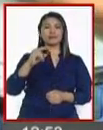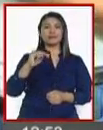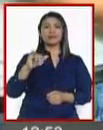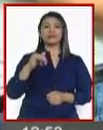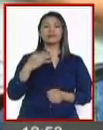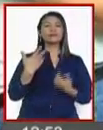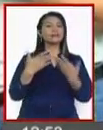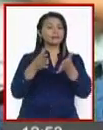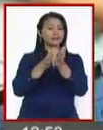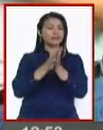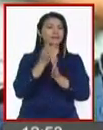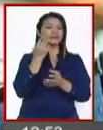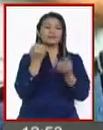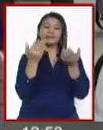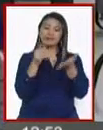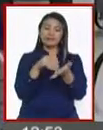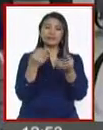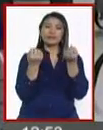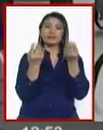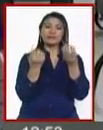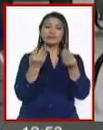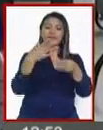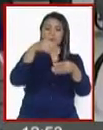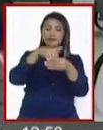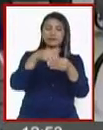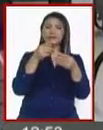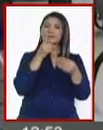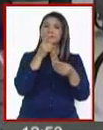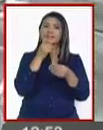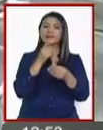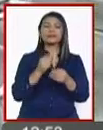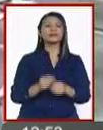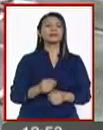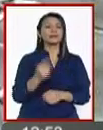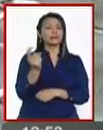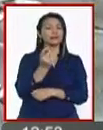próximas horas va a exigir un reconteo de todos los votos para ver quién es el frente ganador.